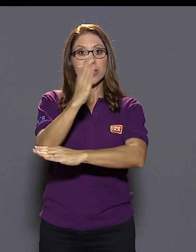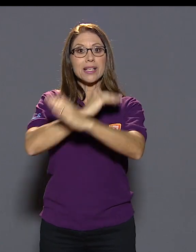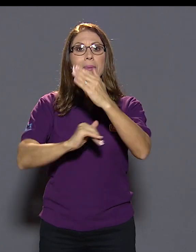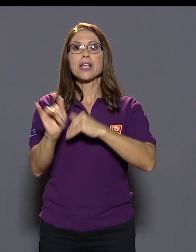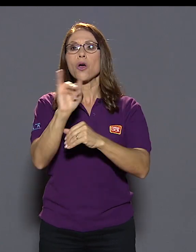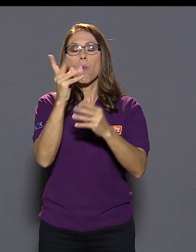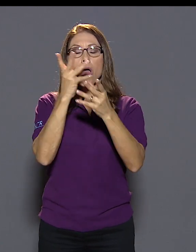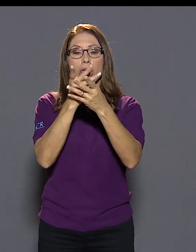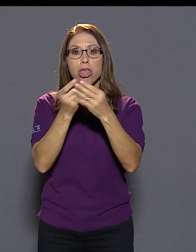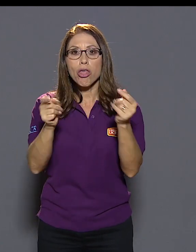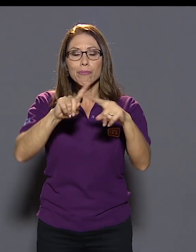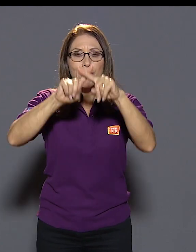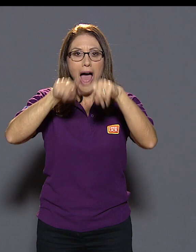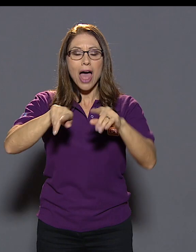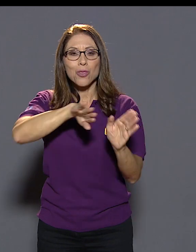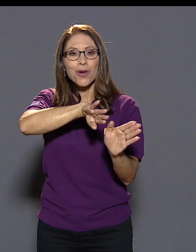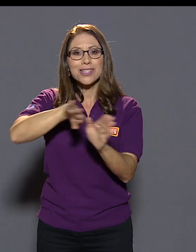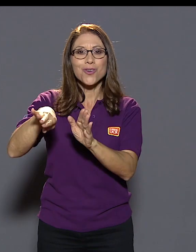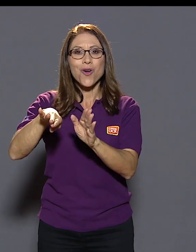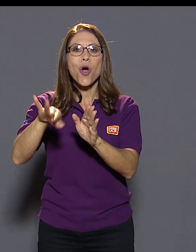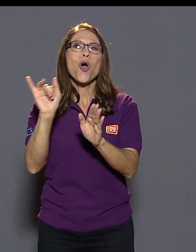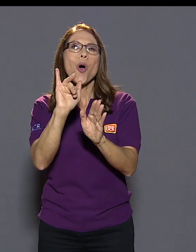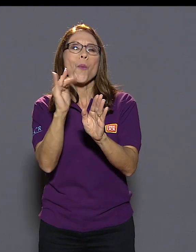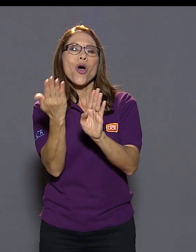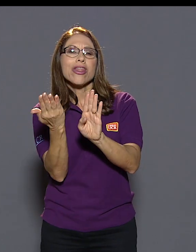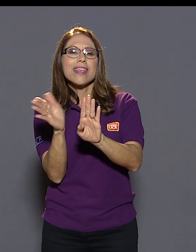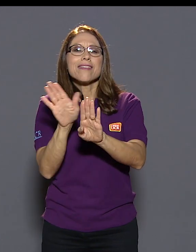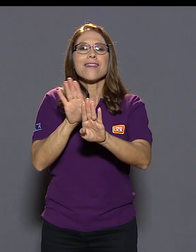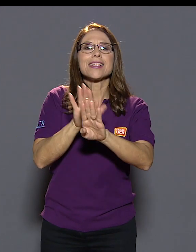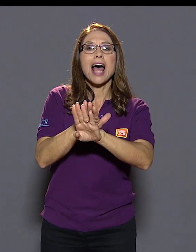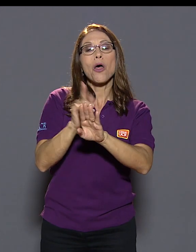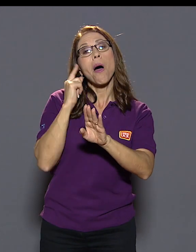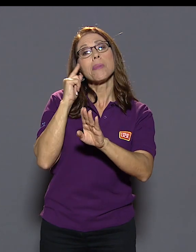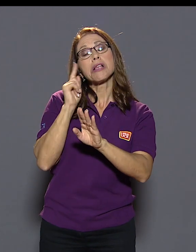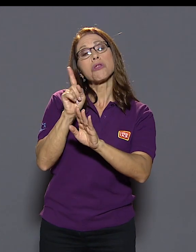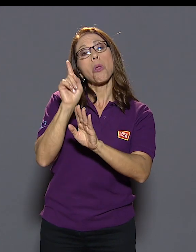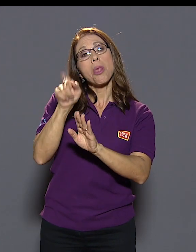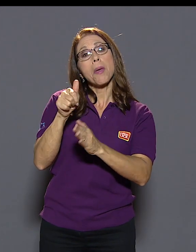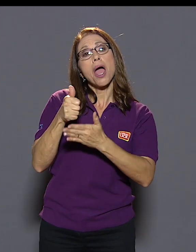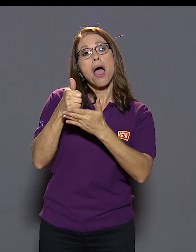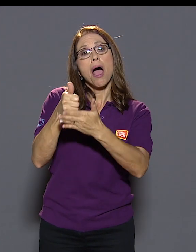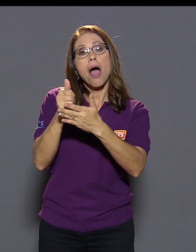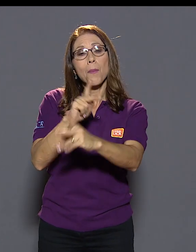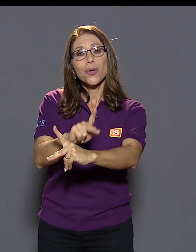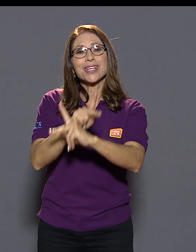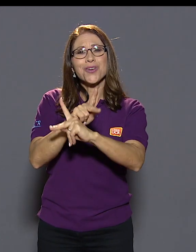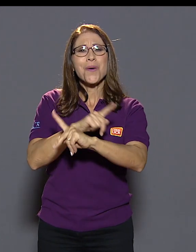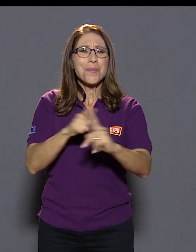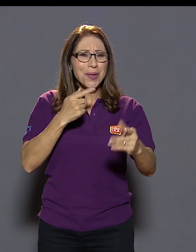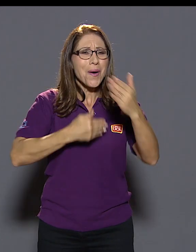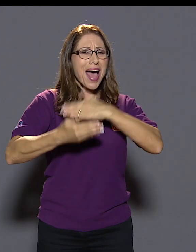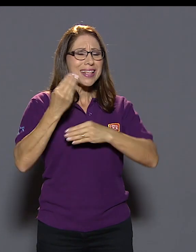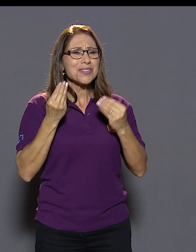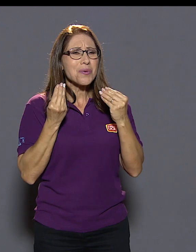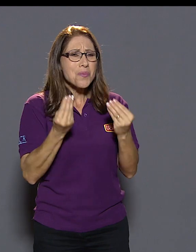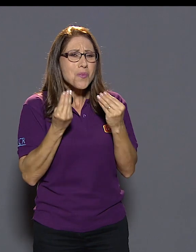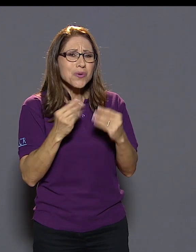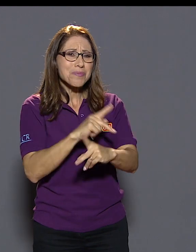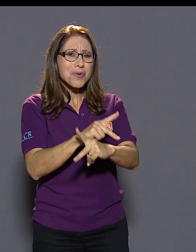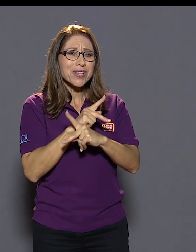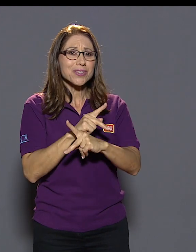discapacidad cubierto o disfrazado con la protección, cuando en realidad, en el mejor de los casos, lo que podía haber era sobreprotección. Sí, todo